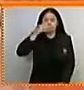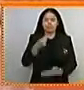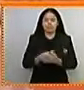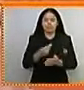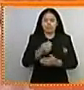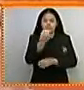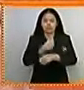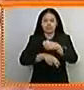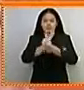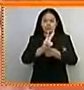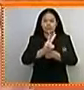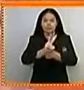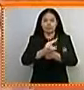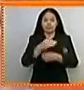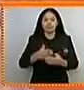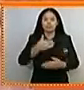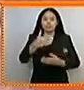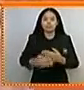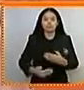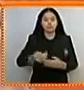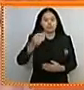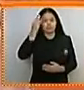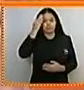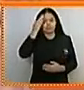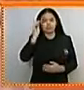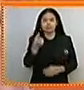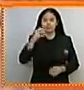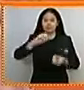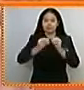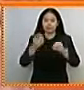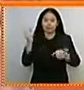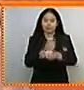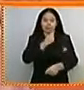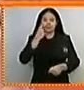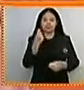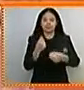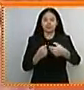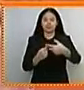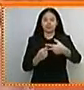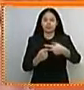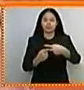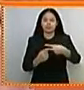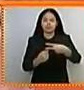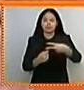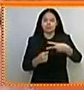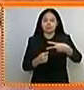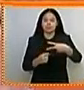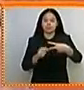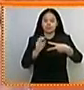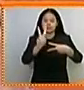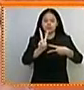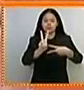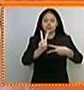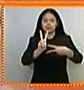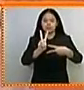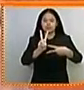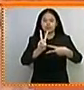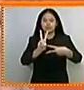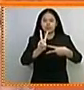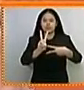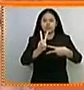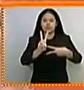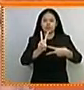con premiados. A continuación conoceremos el primer seleccionado, primer dígito. 2, segundo